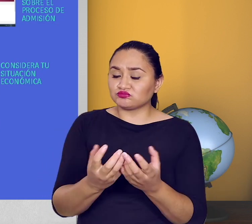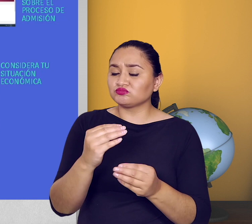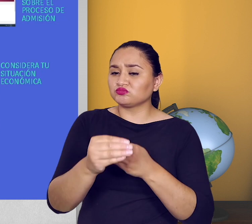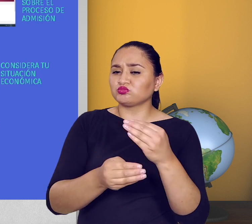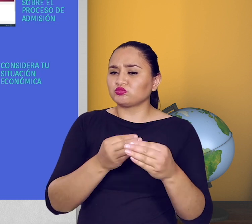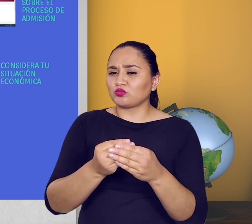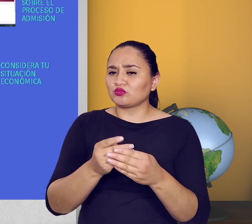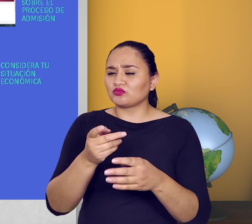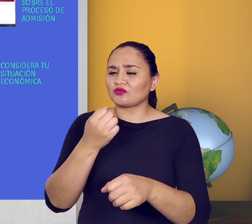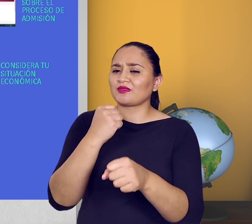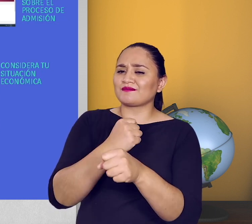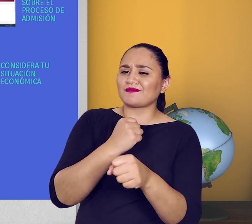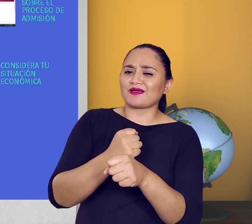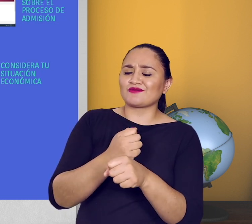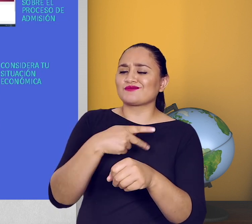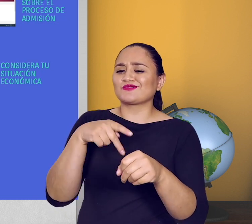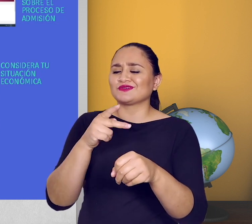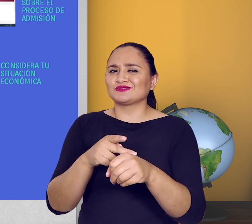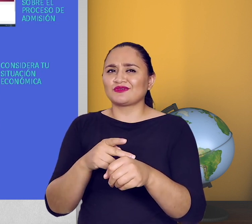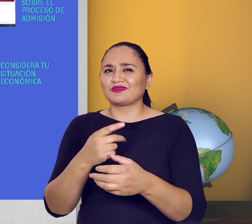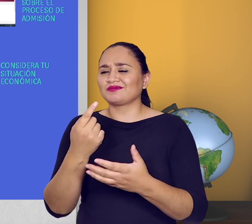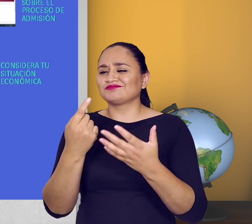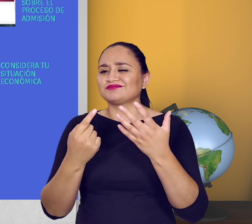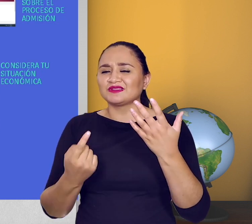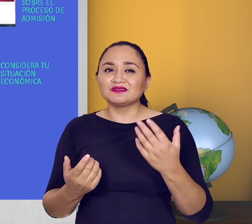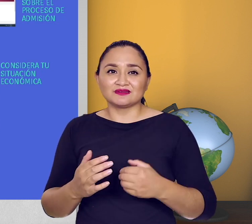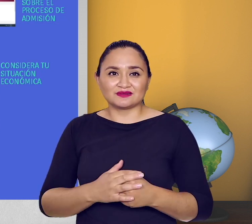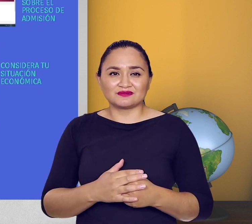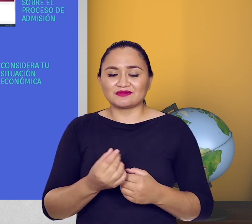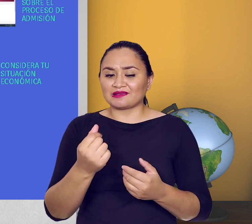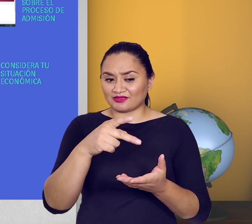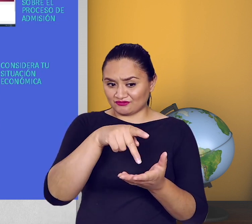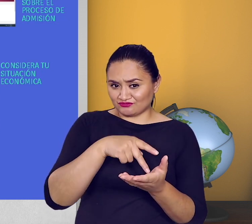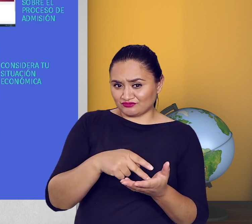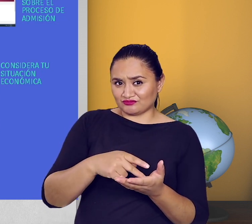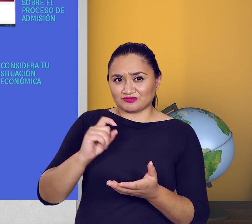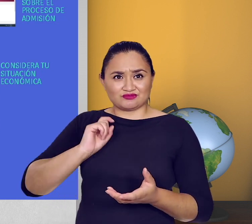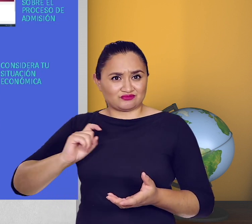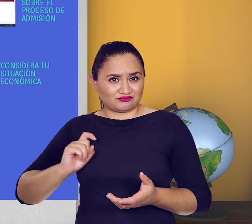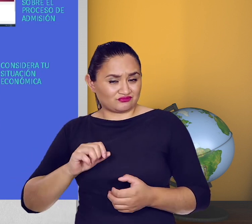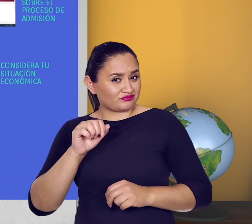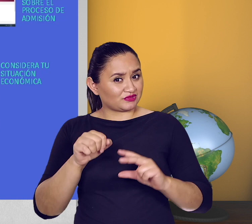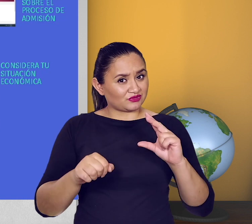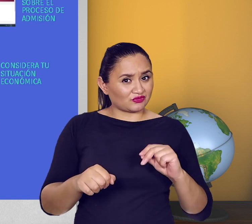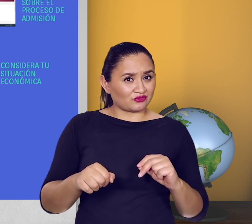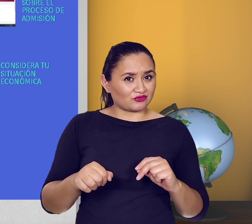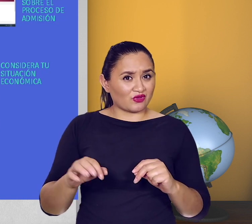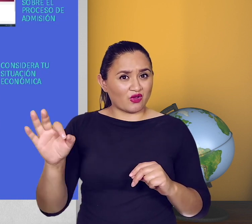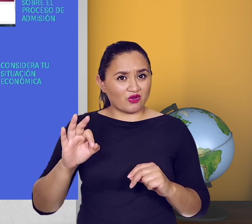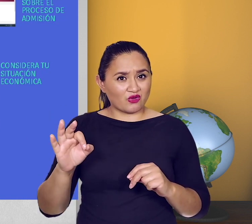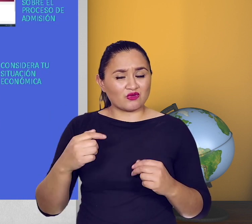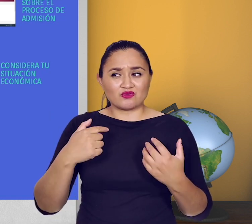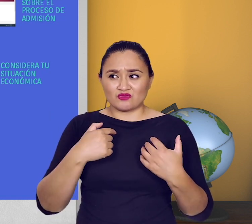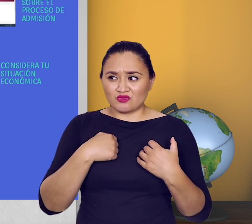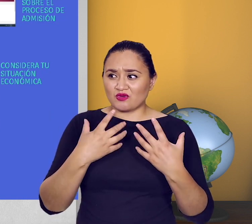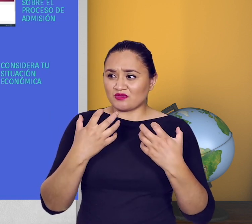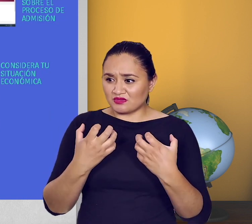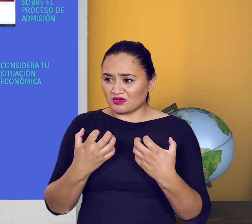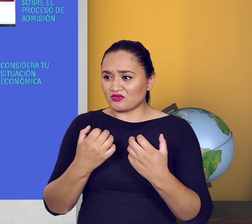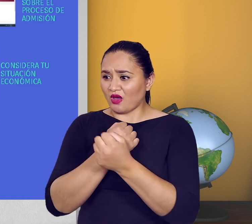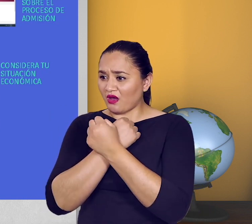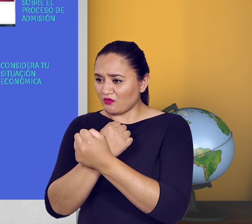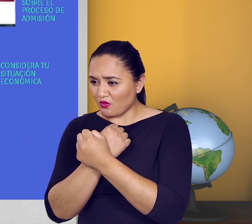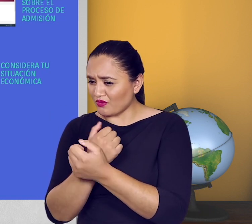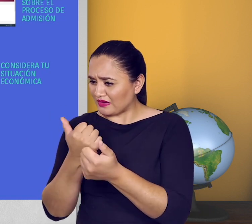por hacer este oficio profesión me pagarán existe similitud entre lo que ama ser y lo que soy bueno